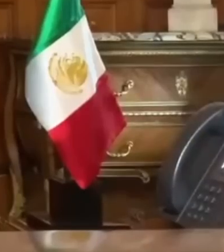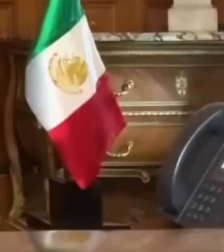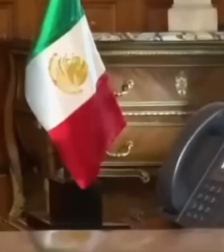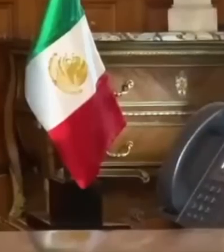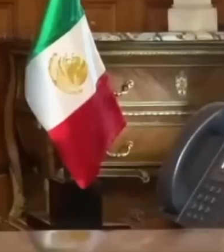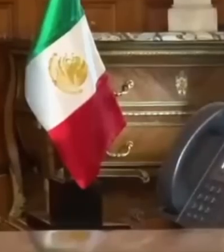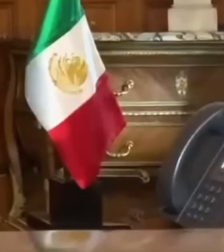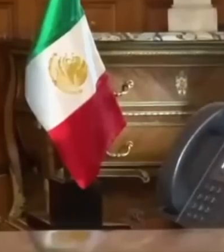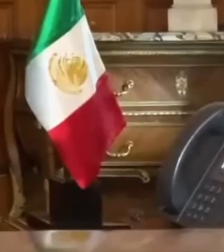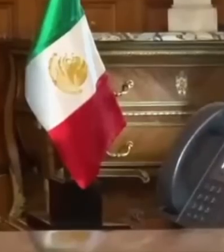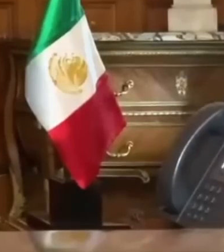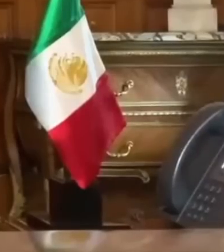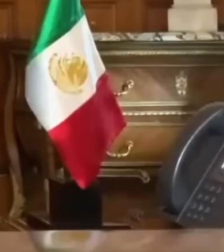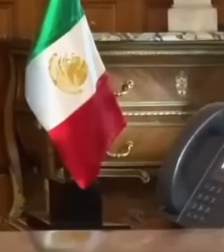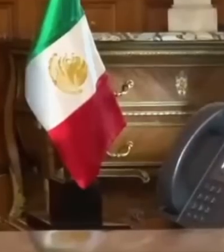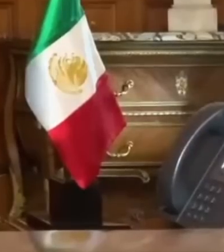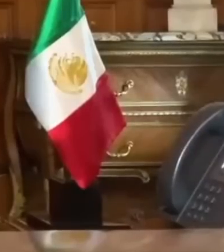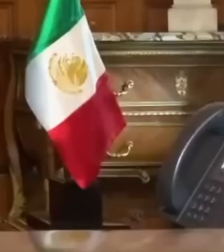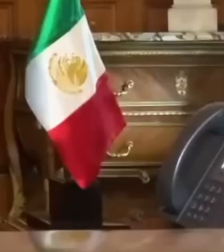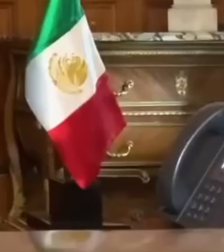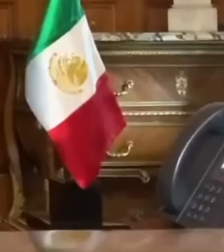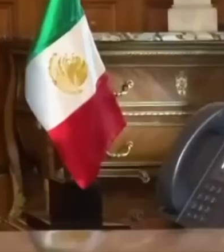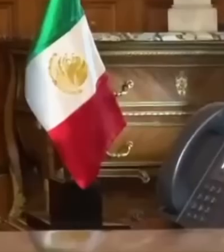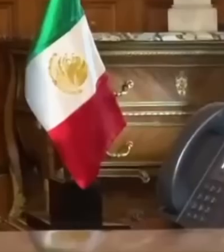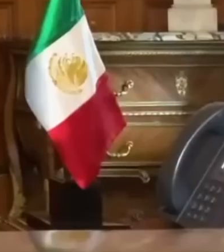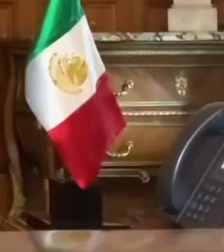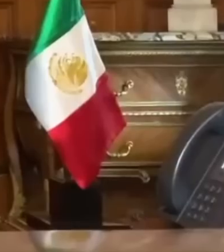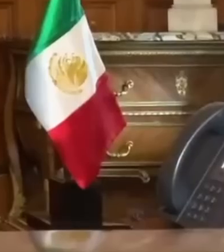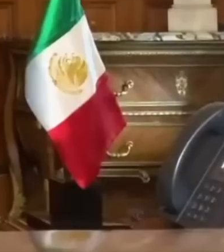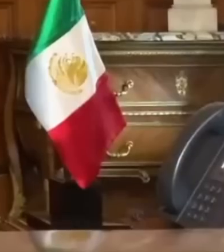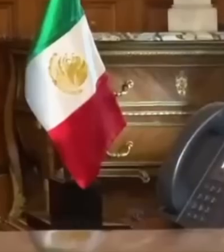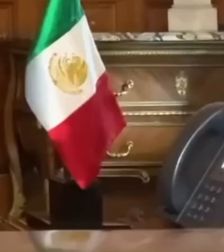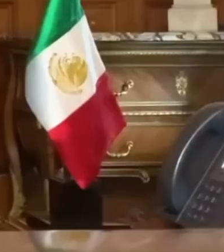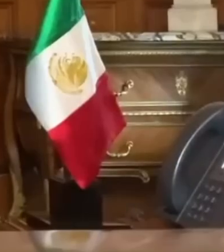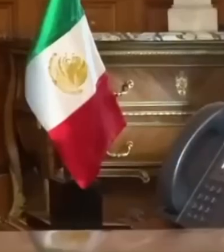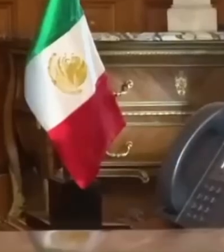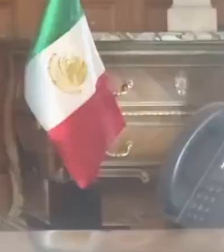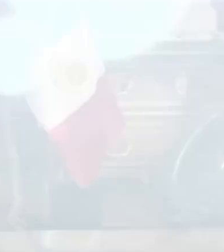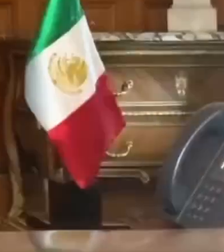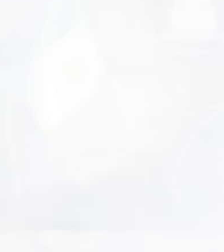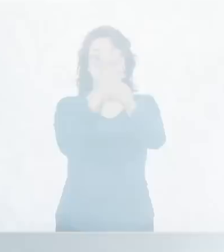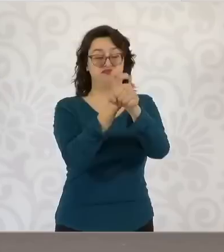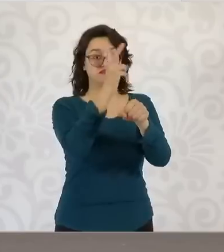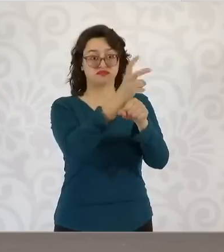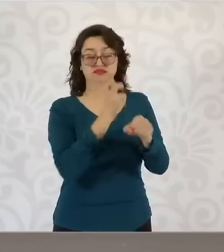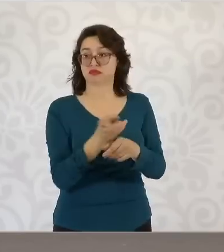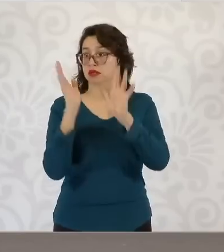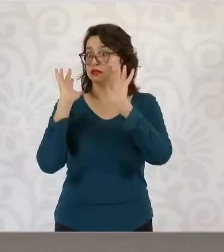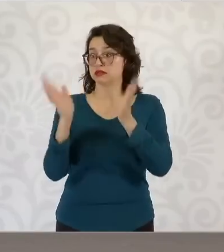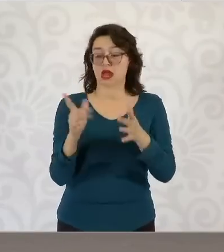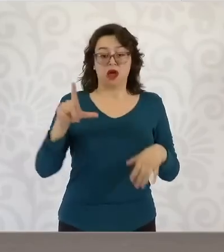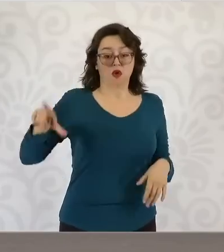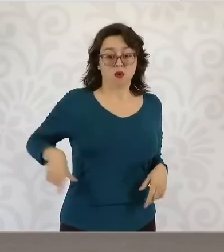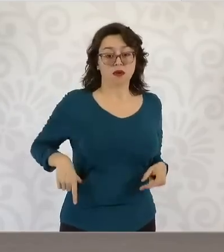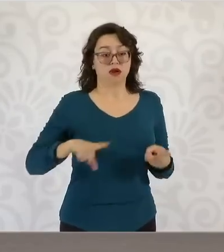se creen doctores en economía, porque sus datos no se basan en términos reales. Por ejemplo, hoy el secretario de